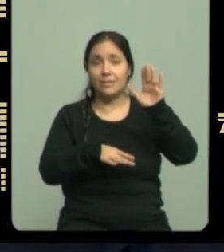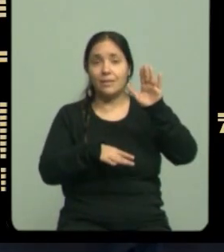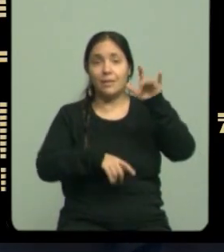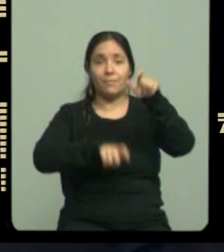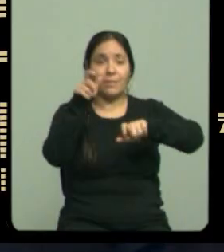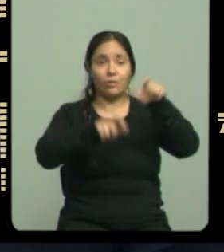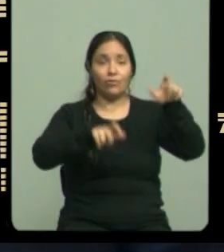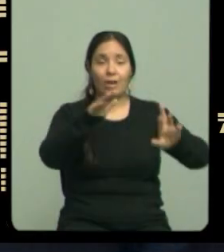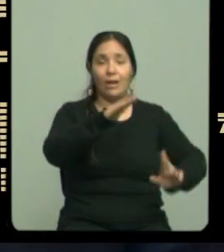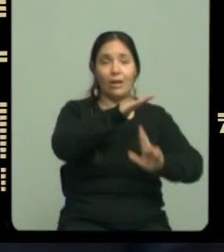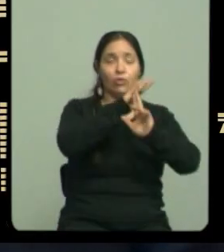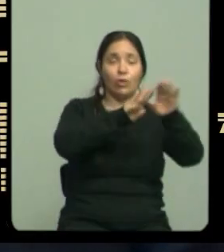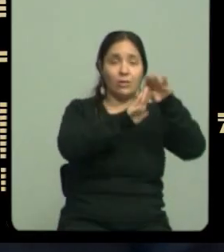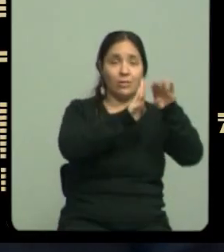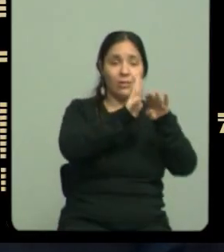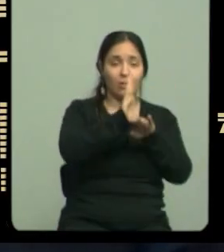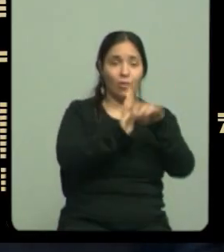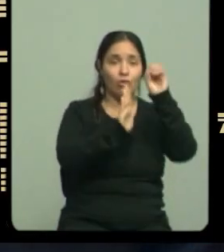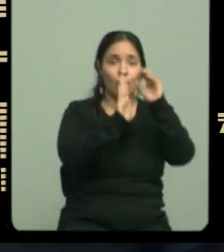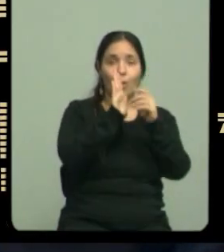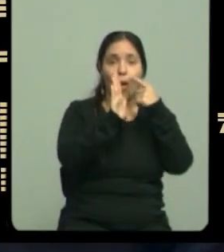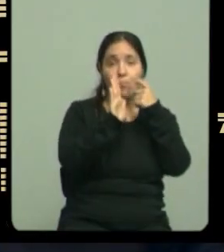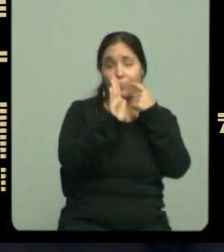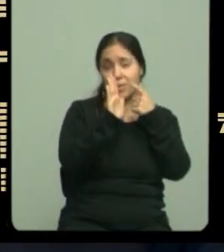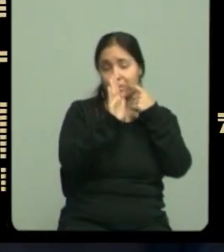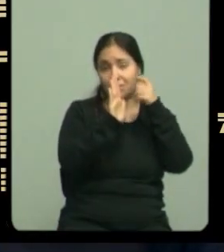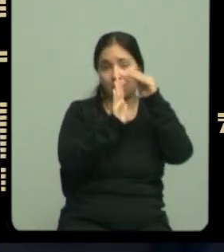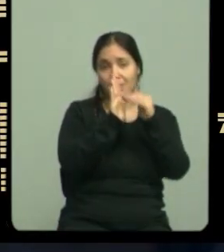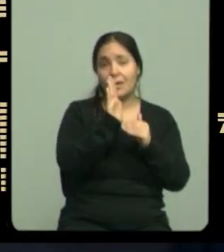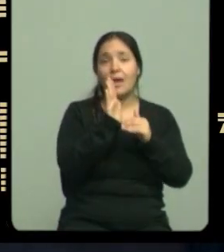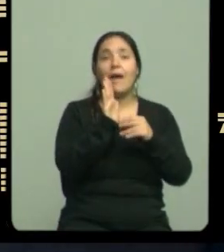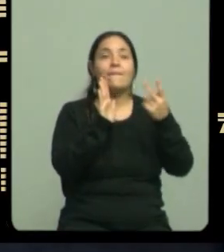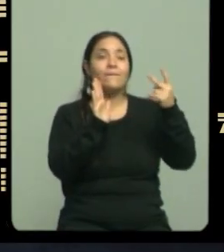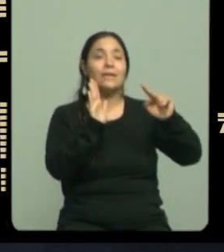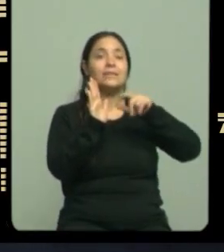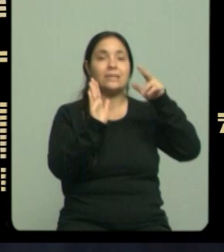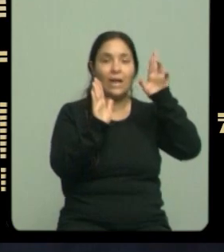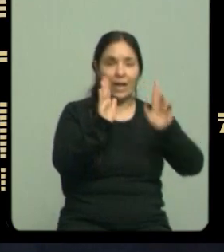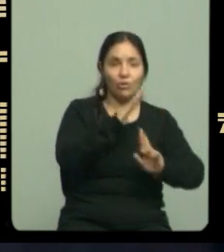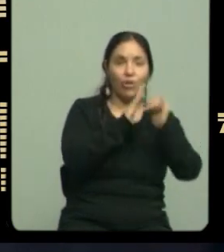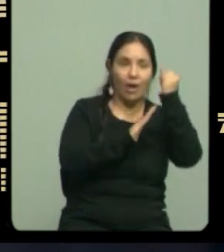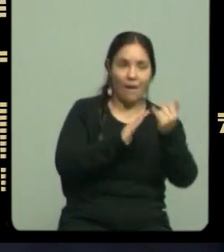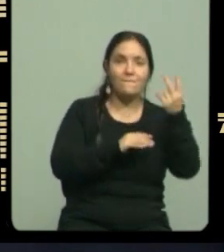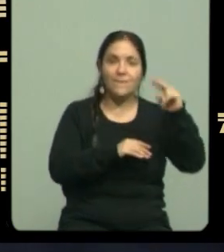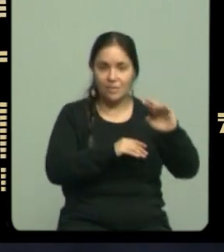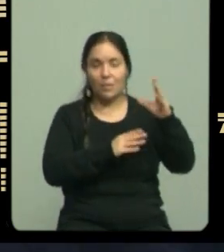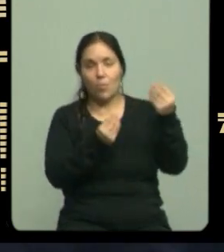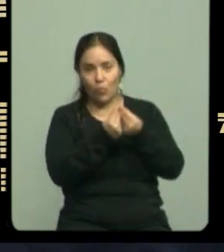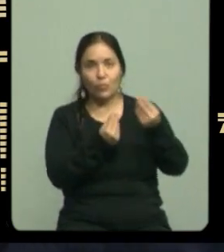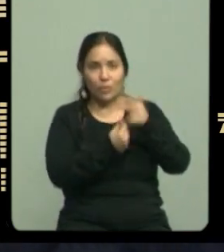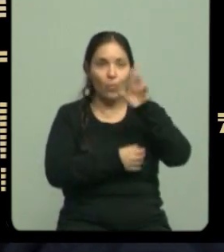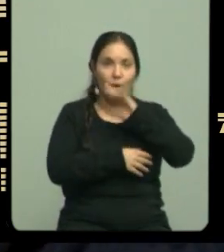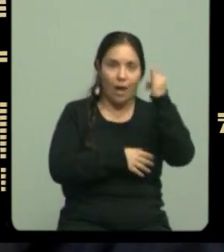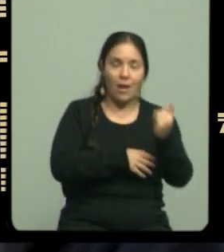parte de los rectores son varones. Hay muchas vicerrectoras, pero la mayoría son los rectores